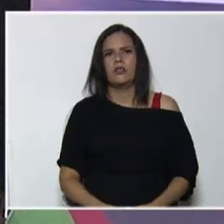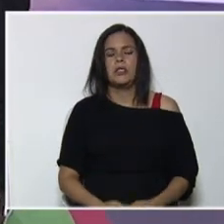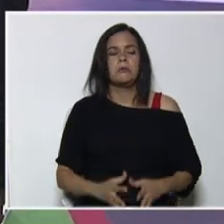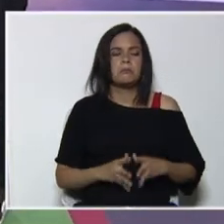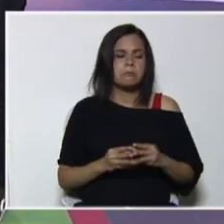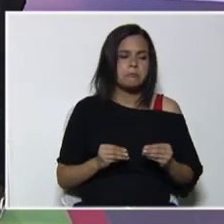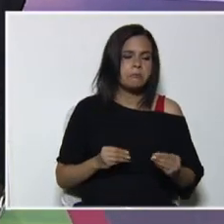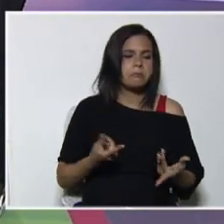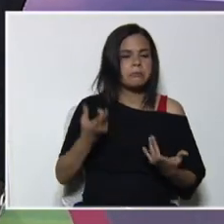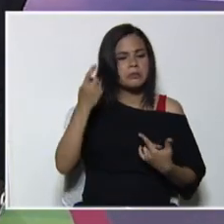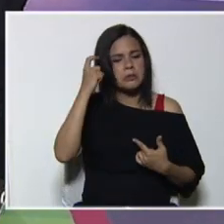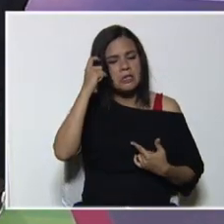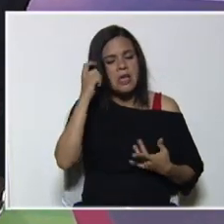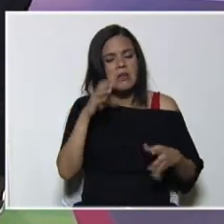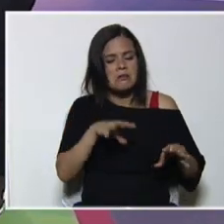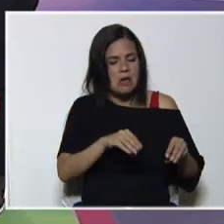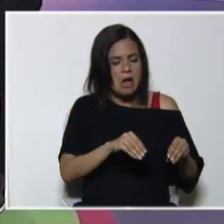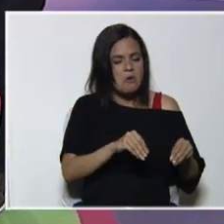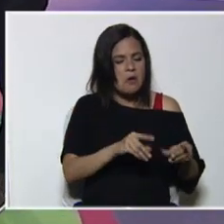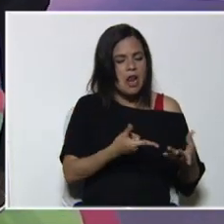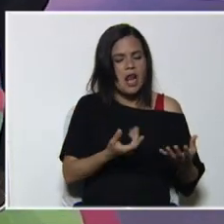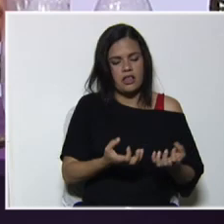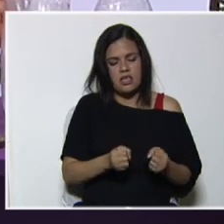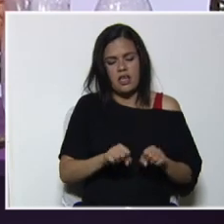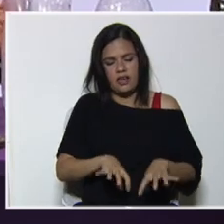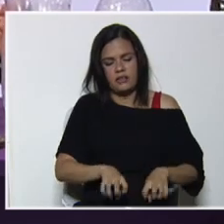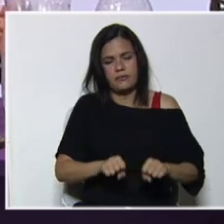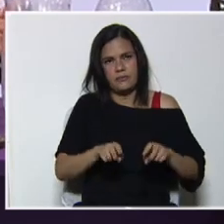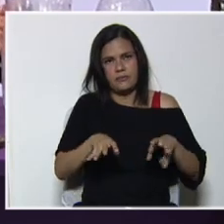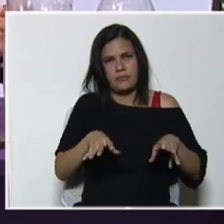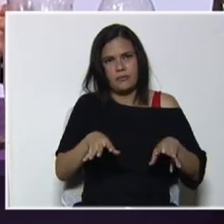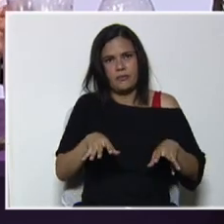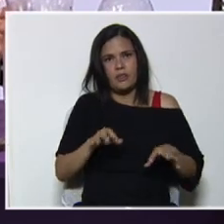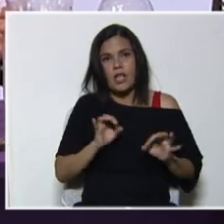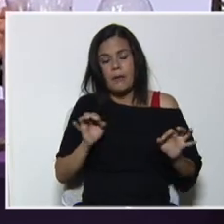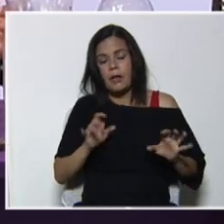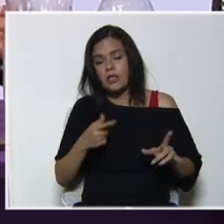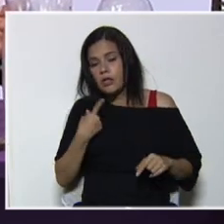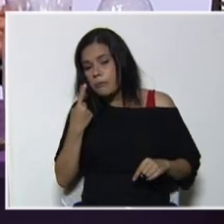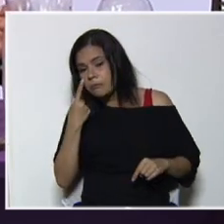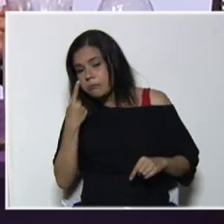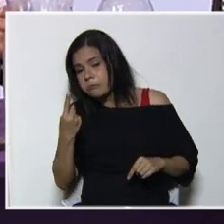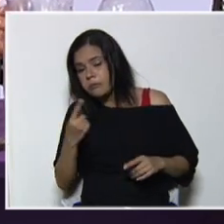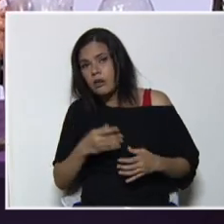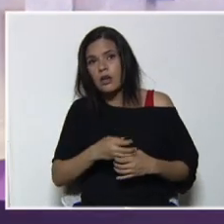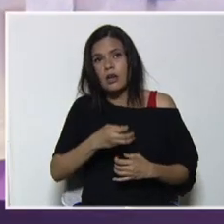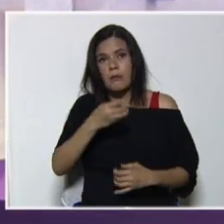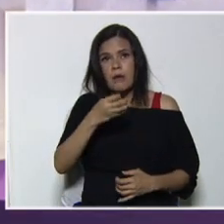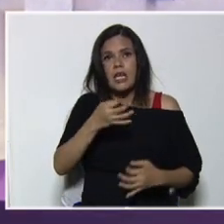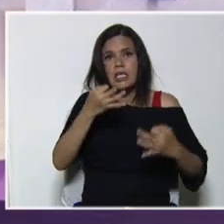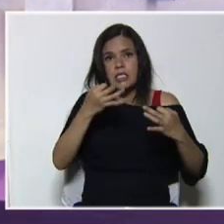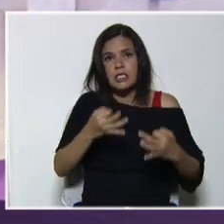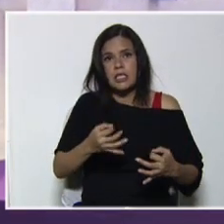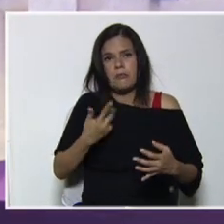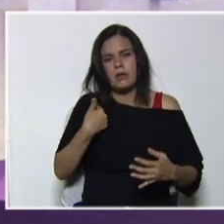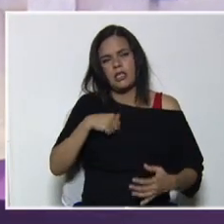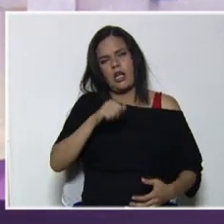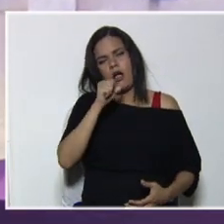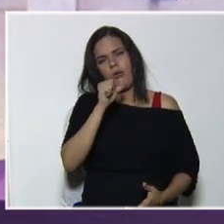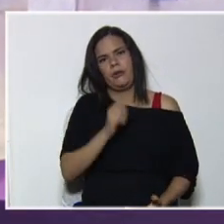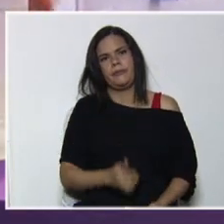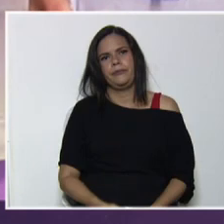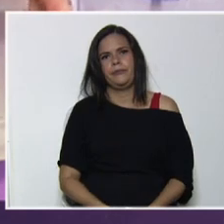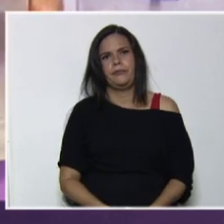de yo estar pendiente que tengo que regar la planta diariamente, solamente tengo que estar atento a que el envase tenga su agua